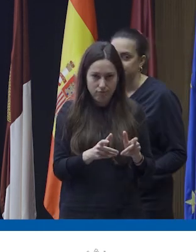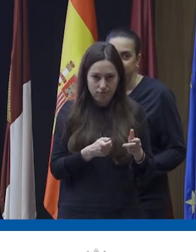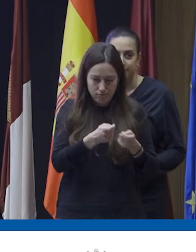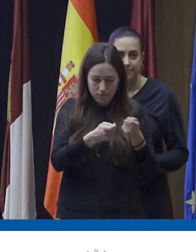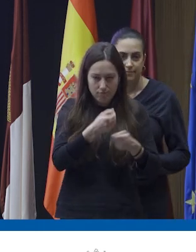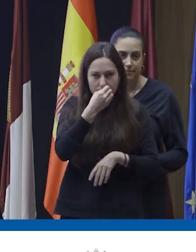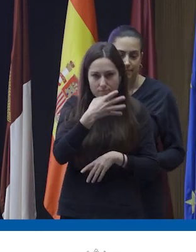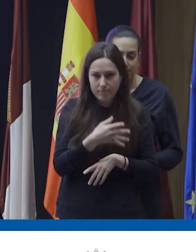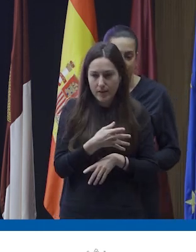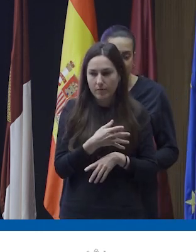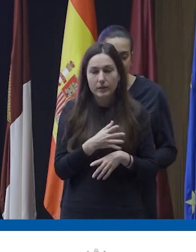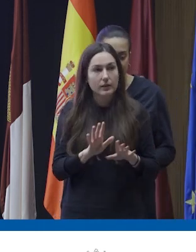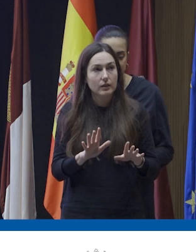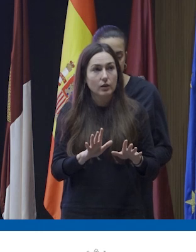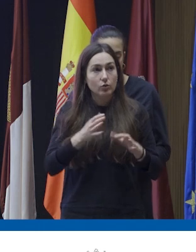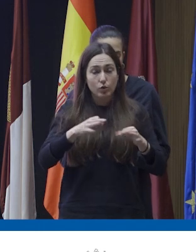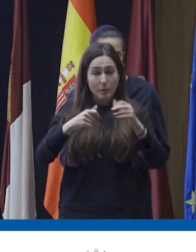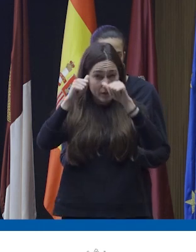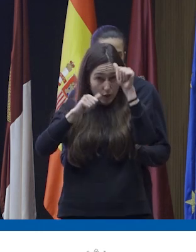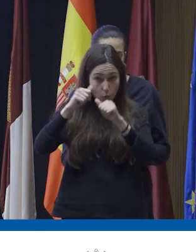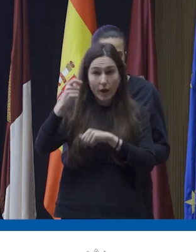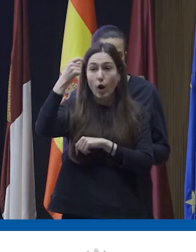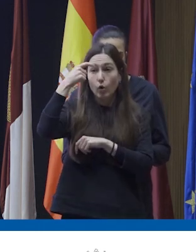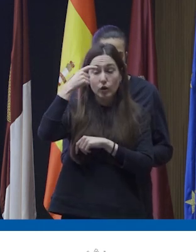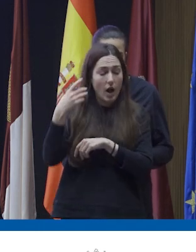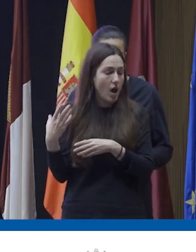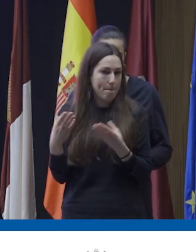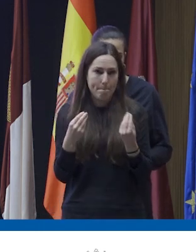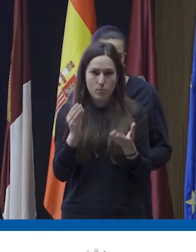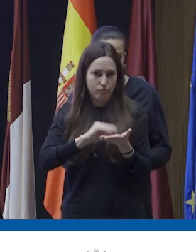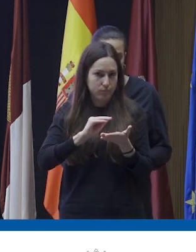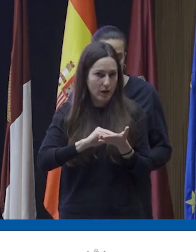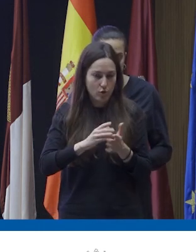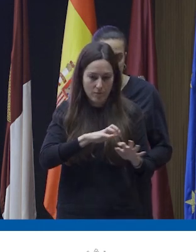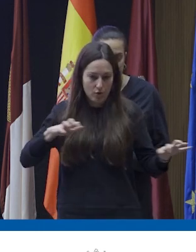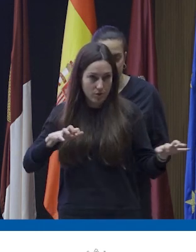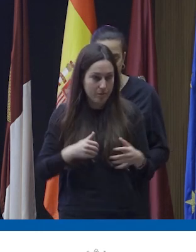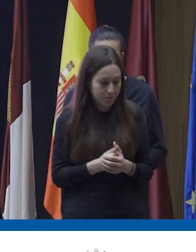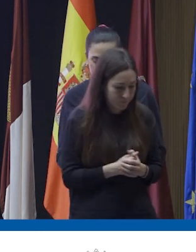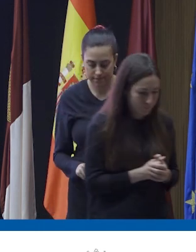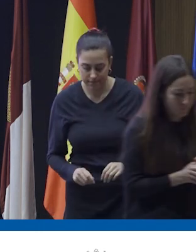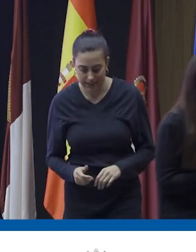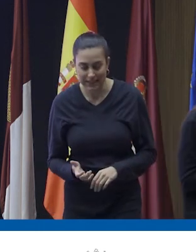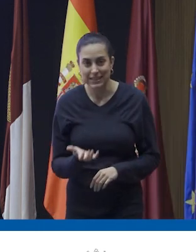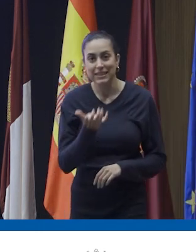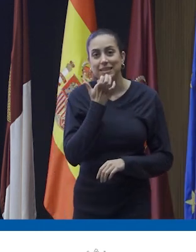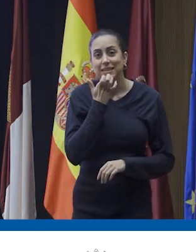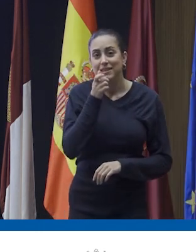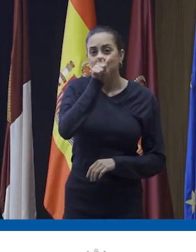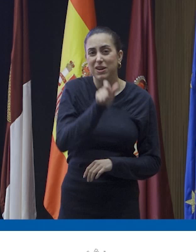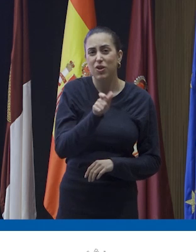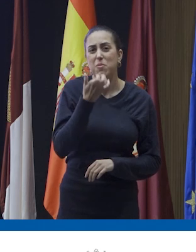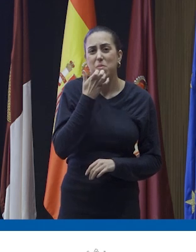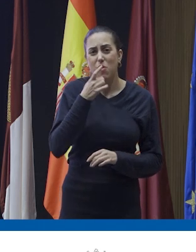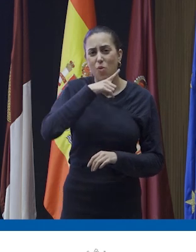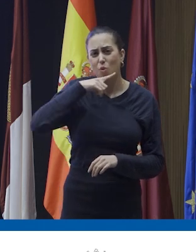digo que normalmente con esta cirugía, con gotas, se hacen la mayoría de las cirugías. Si a pesar de eso el paciente sigue molesto y le